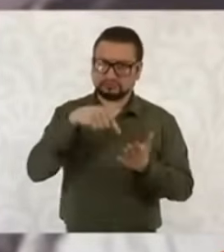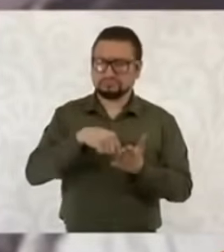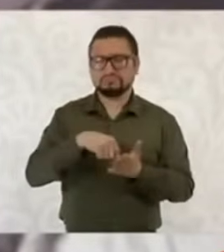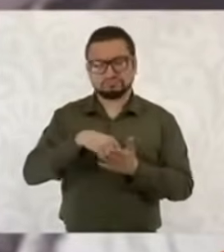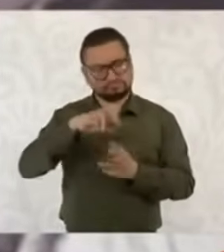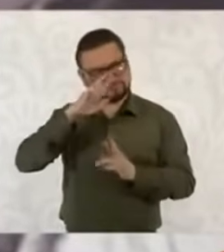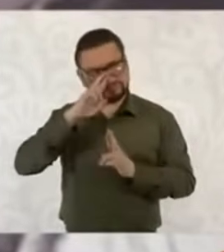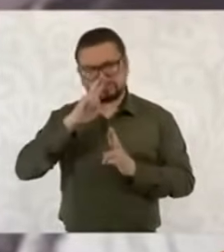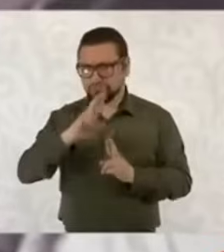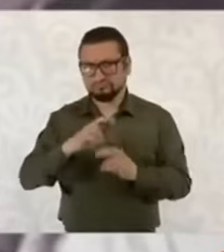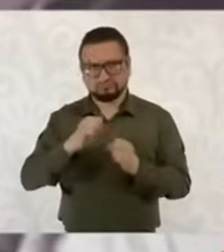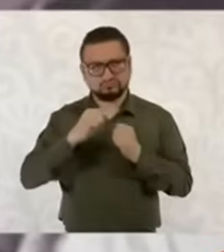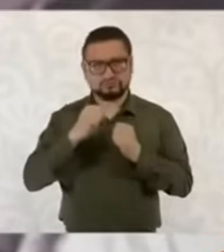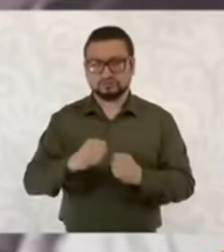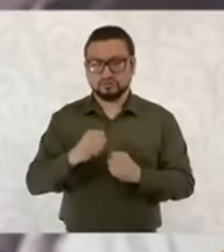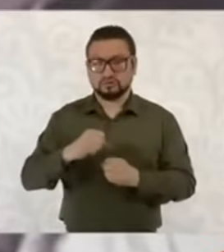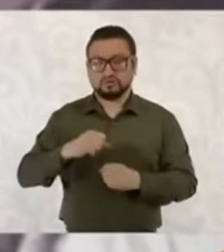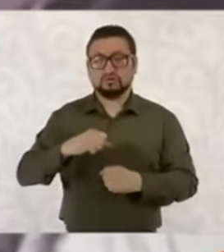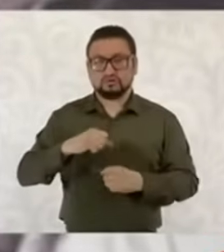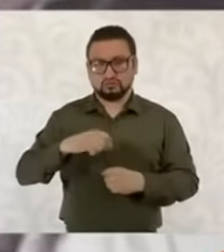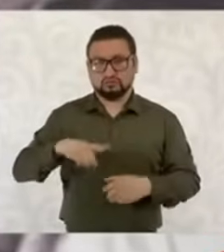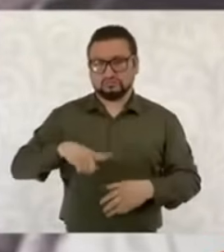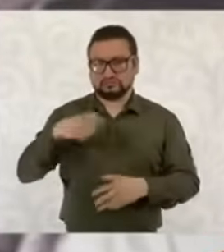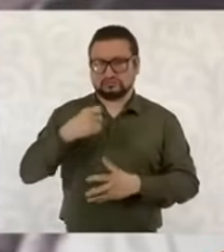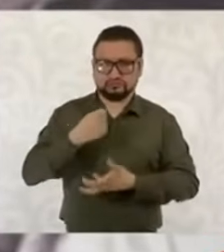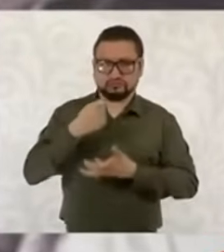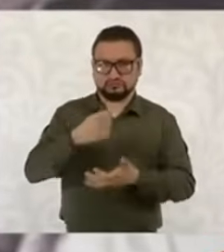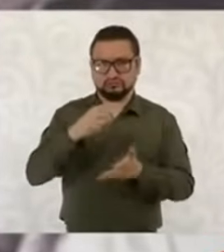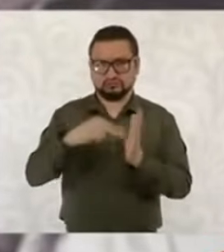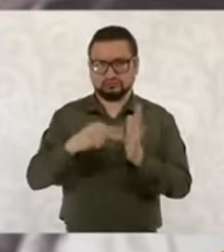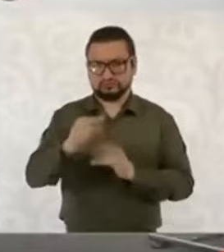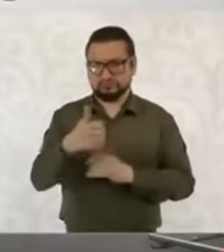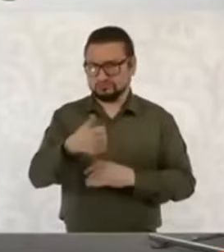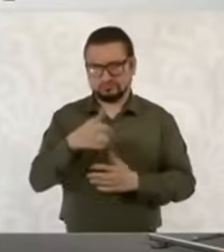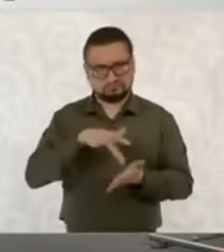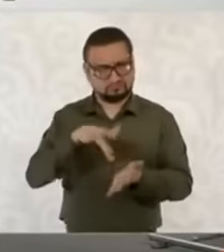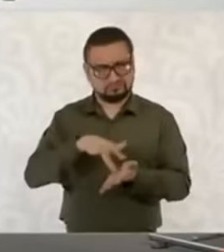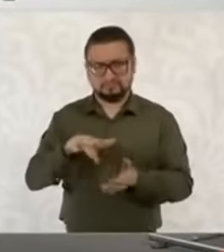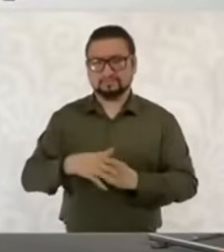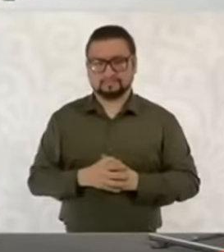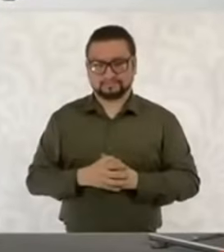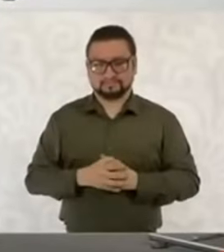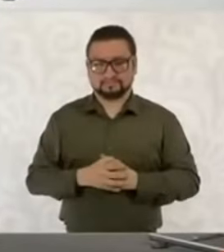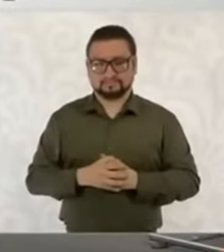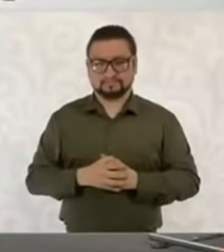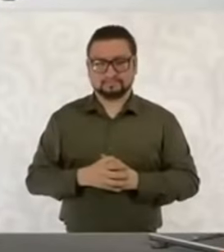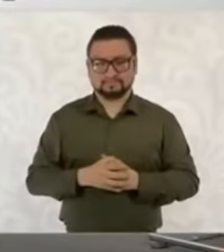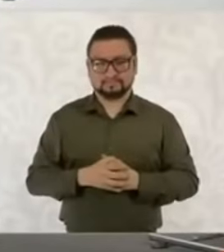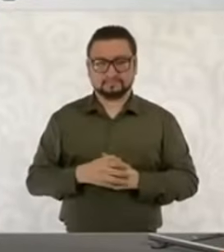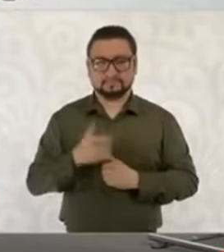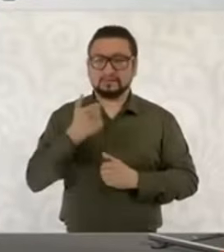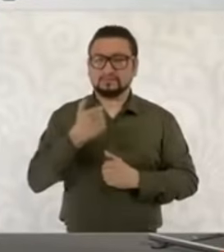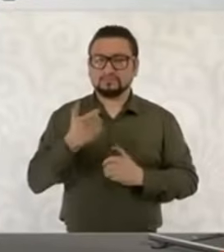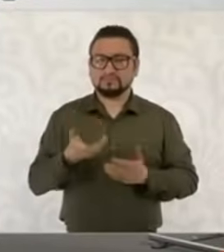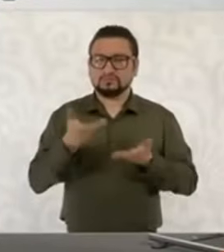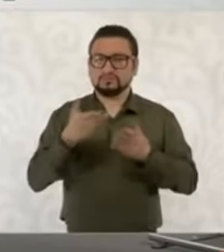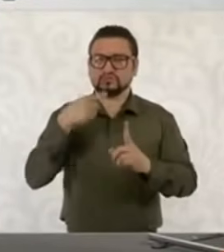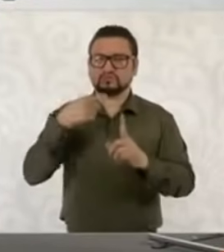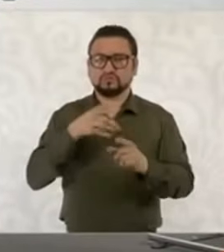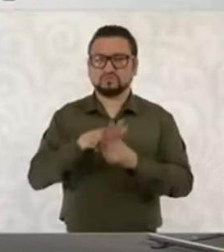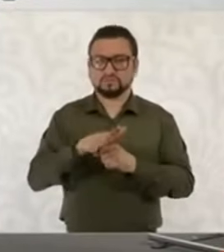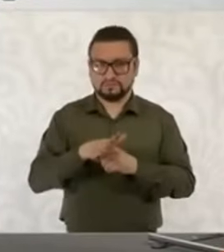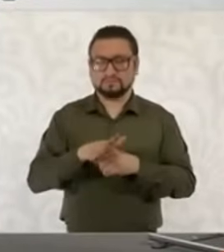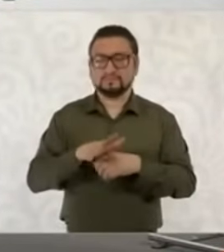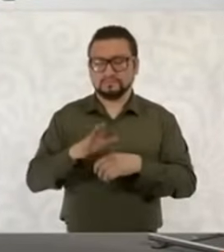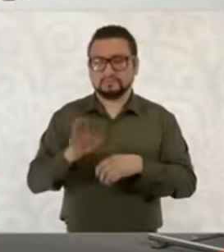están garantizados por el presupuesto 2026. El incremento por destino en bienestar,